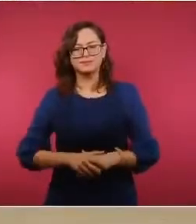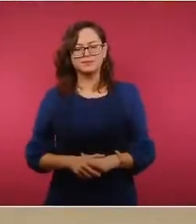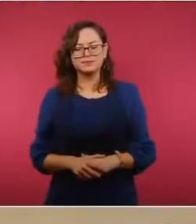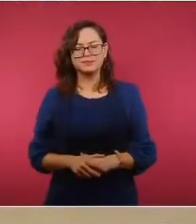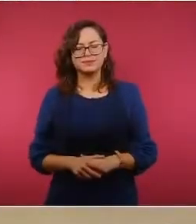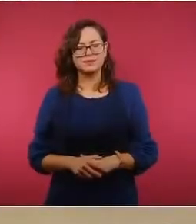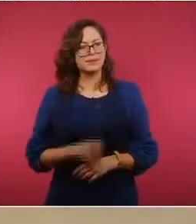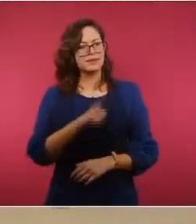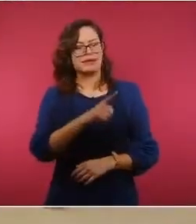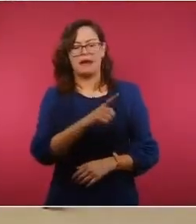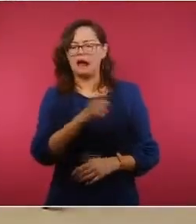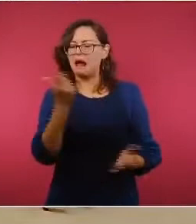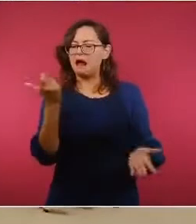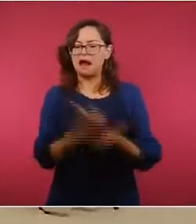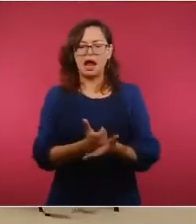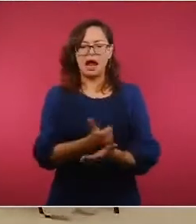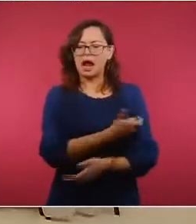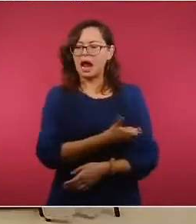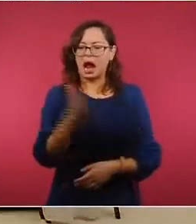costó mucho